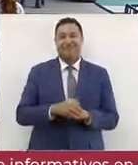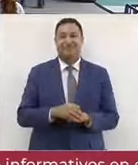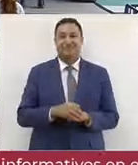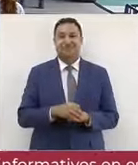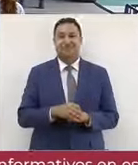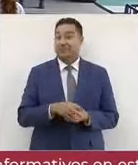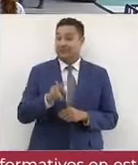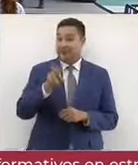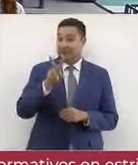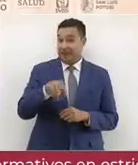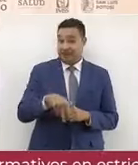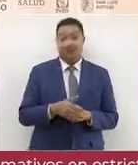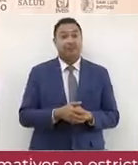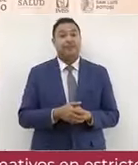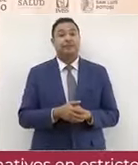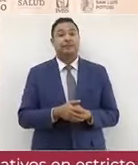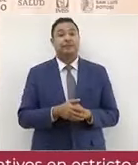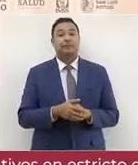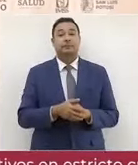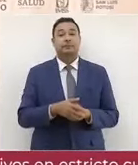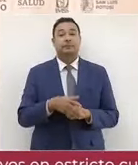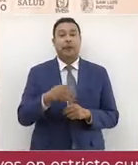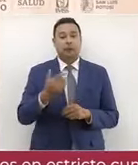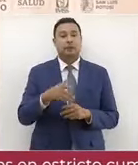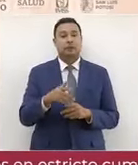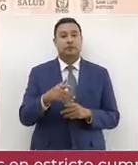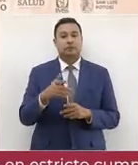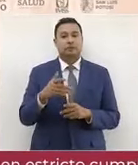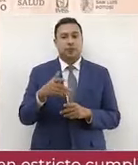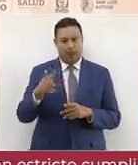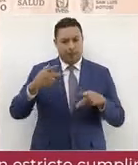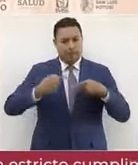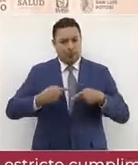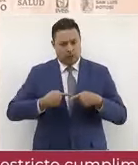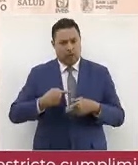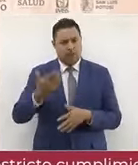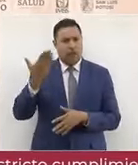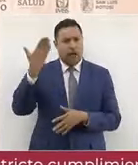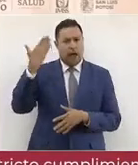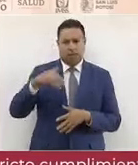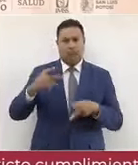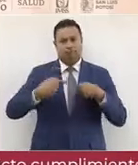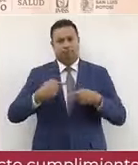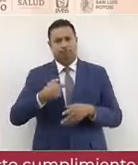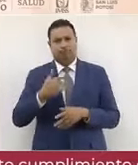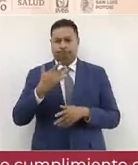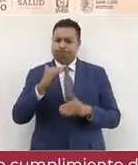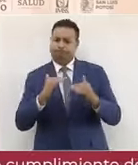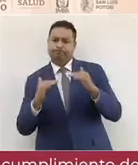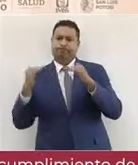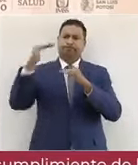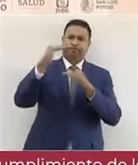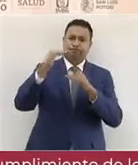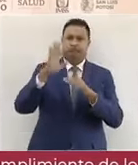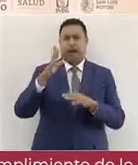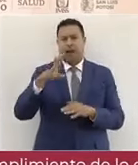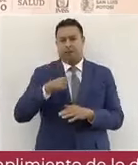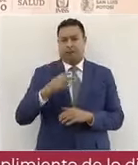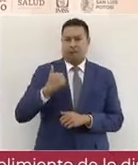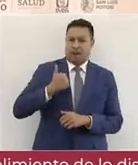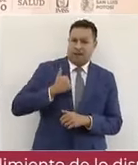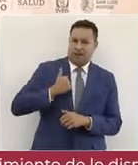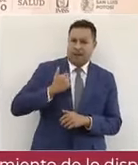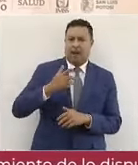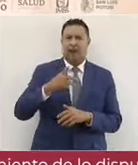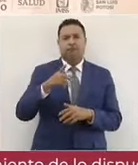Esta es una realidad que solo se vivía con ciudadanos del llamado primer mundo, como Canadá, donde el Estado